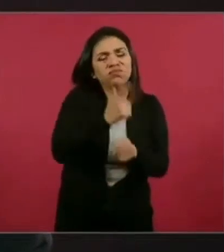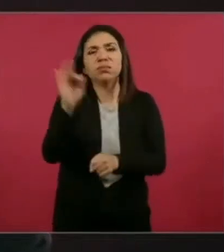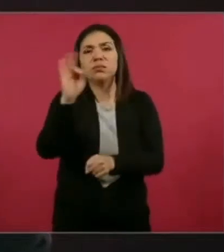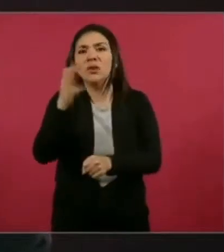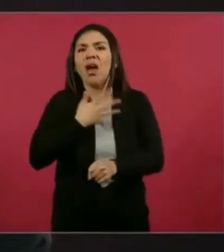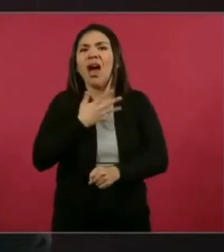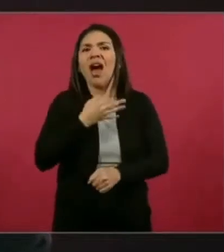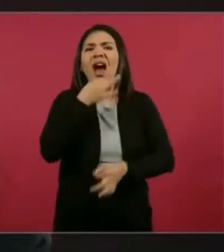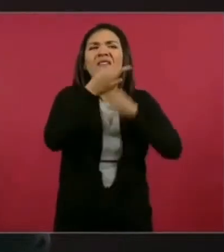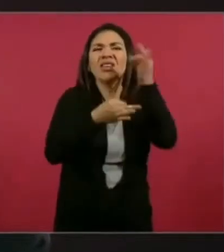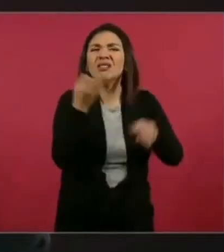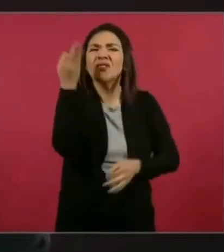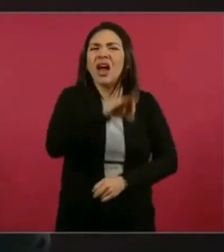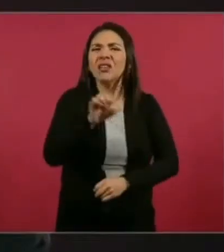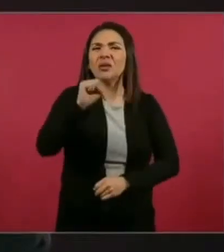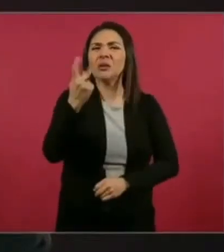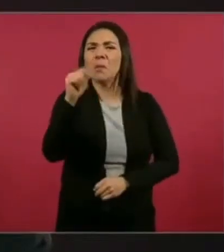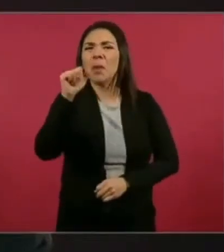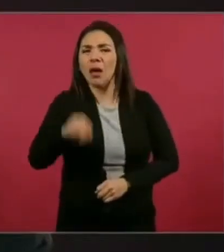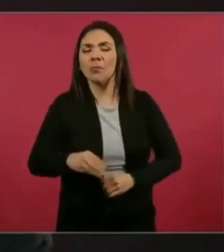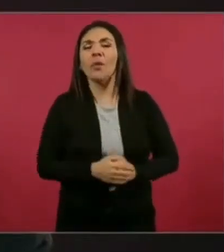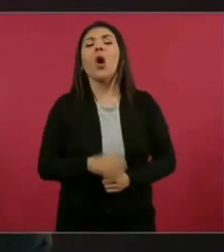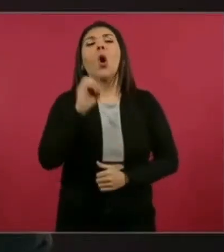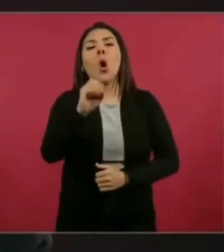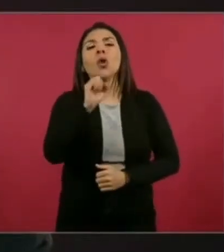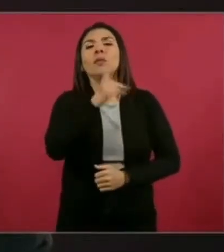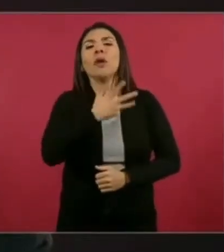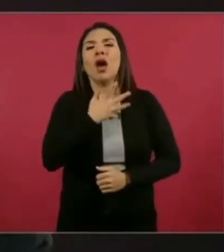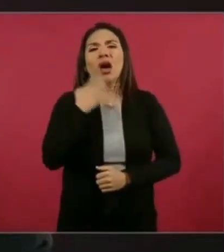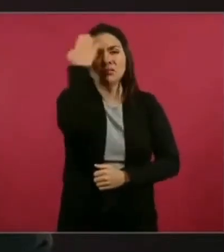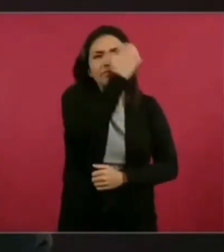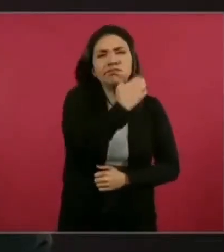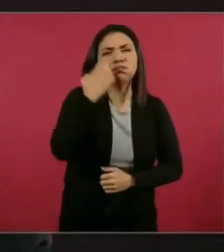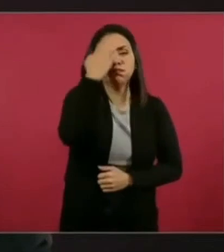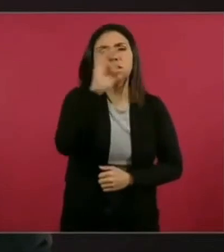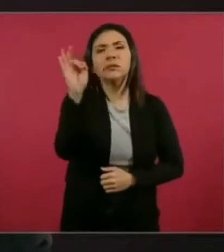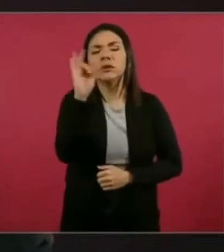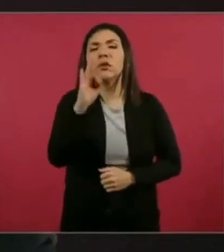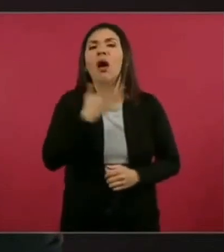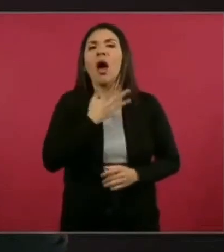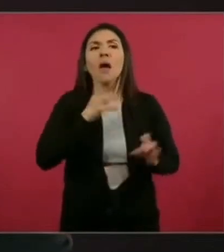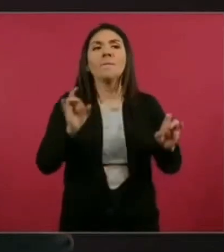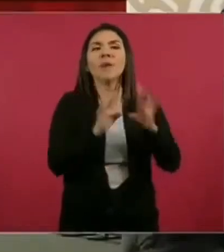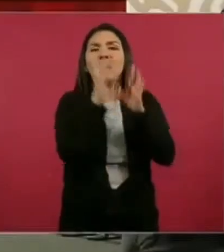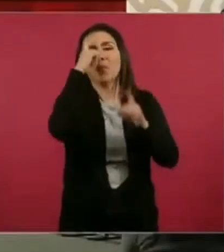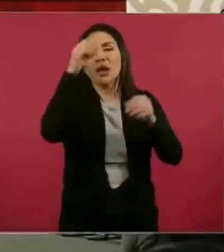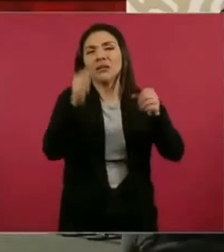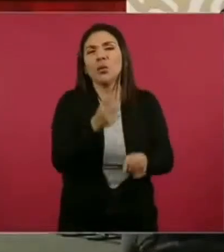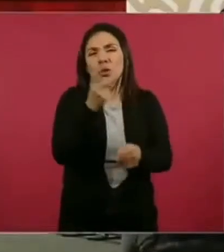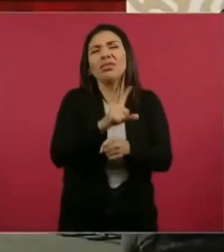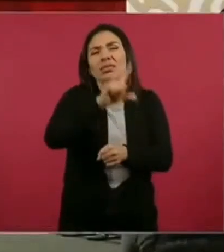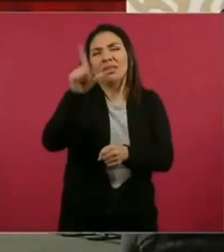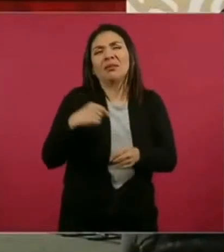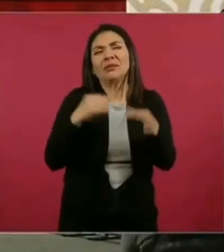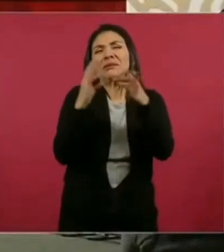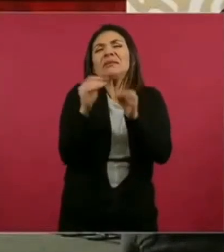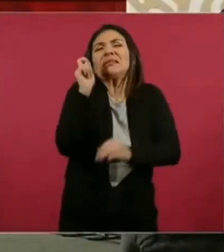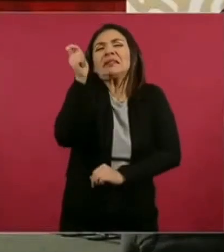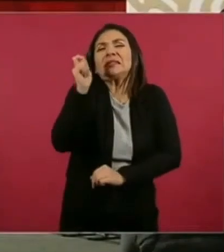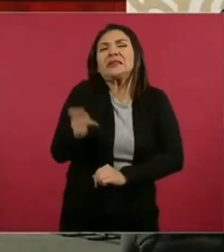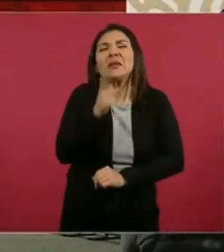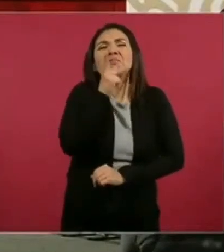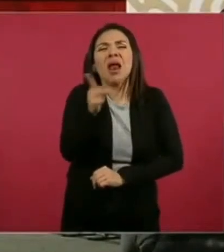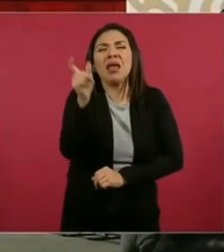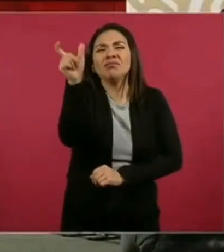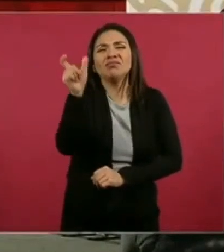campañas de spam, también tiene monitoreo, análisis y correlación de eventos de seguridad. Ahorita les explicaré un poco lo que se